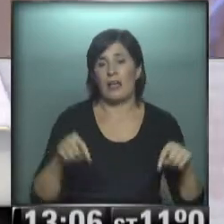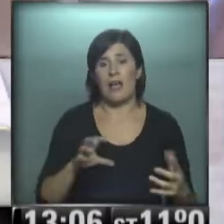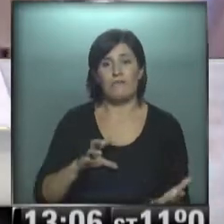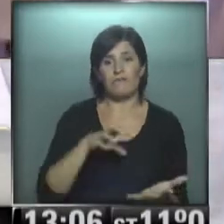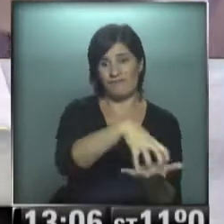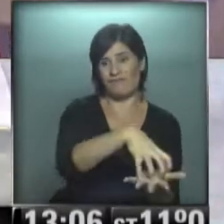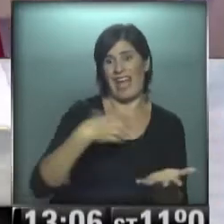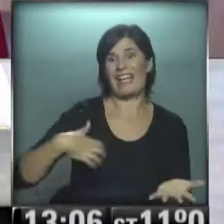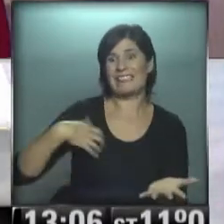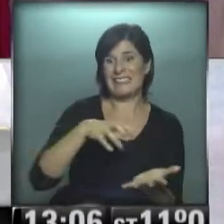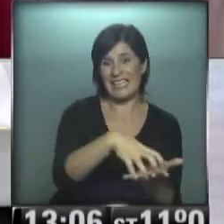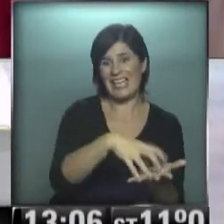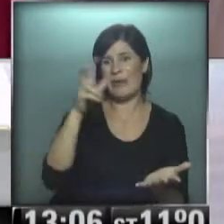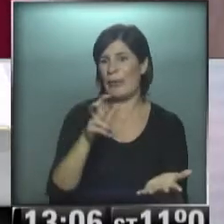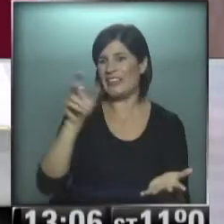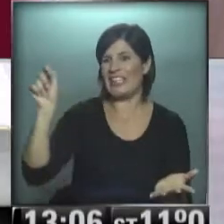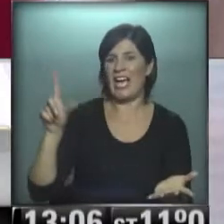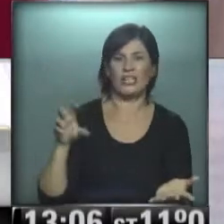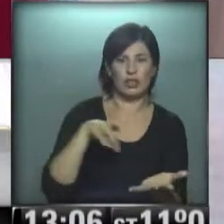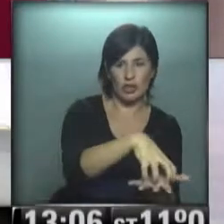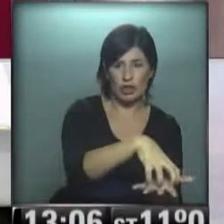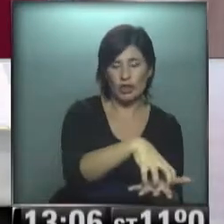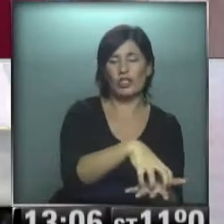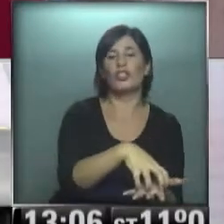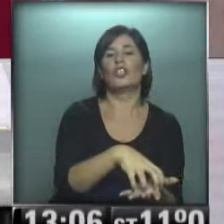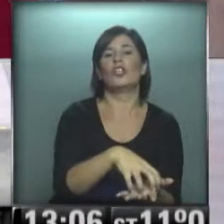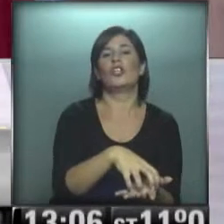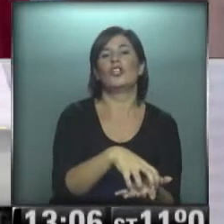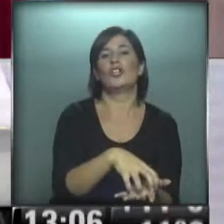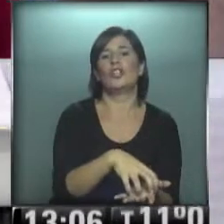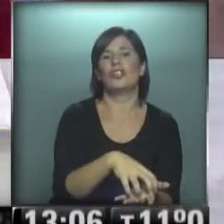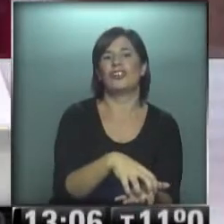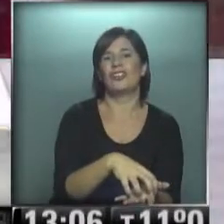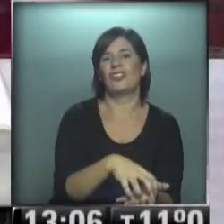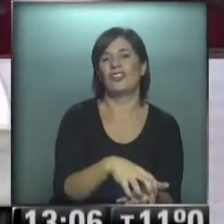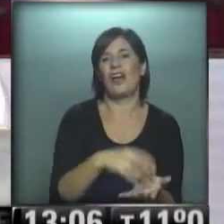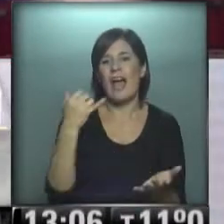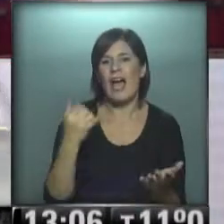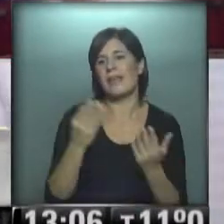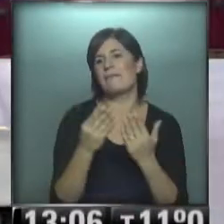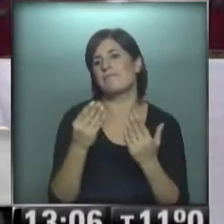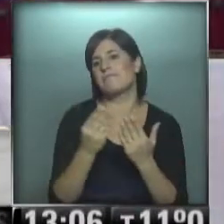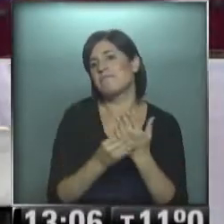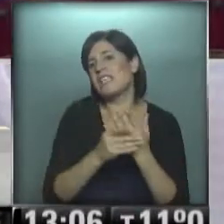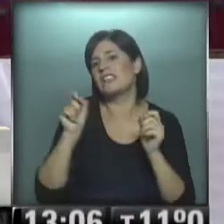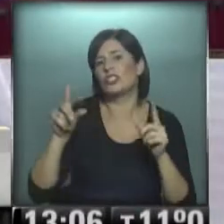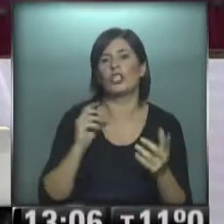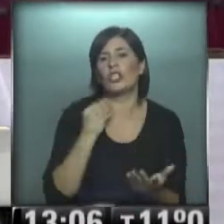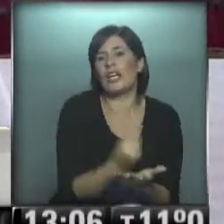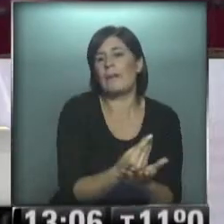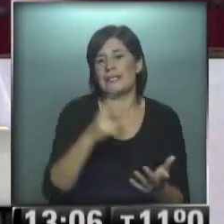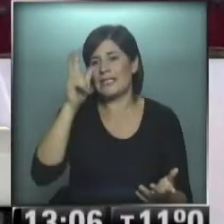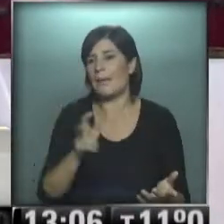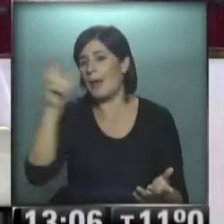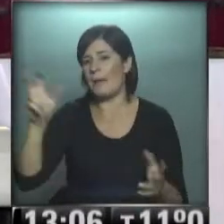diferentes países del mundo, la Santa Sede, con su nuncio, que vendría a ser el embajador, el representante del Papa en diferentes puntos del